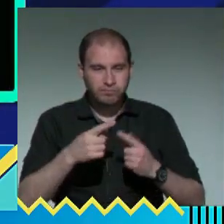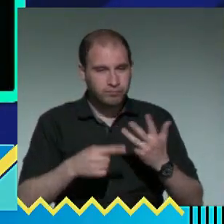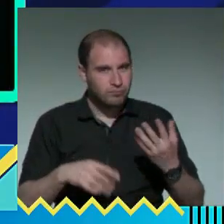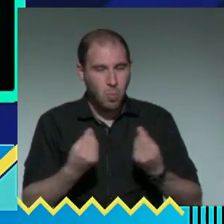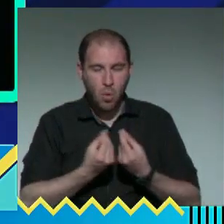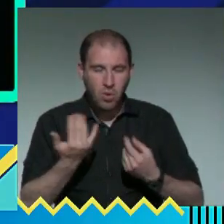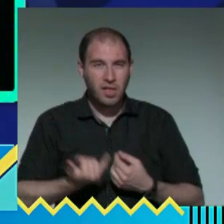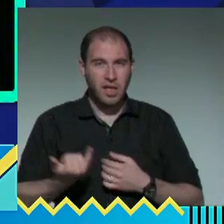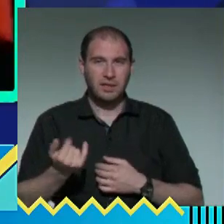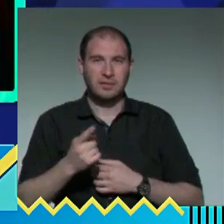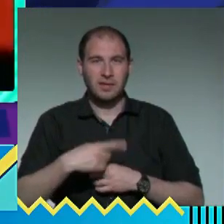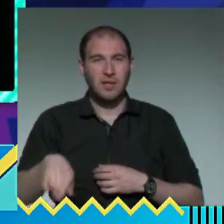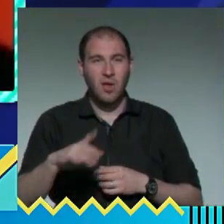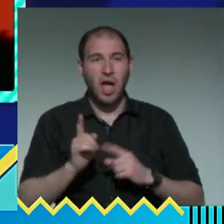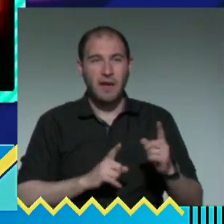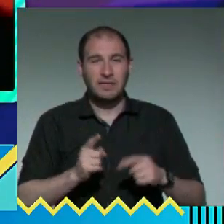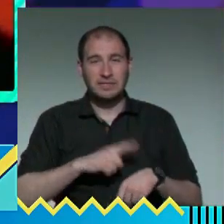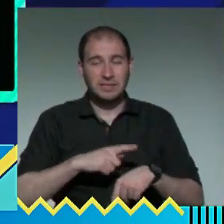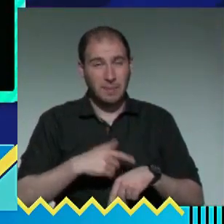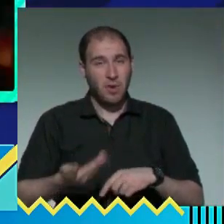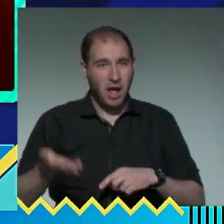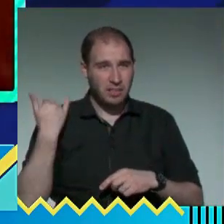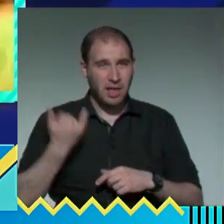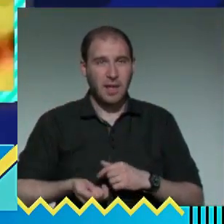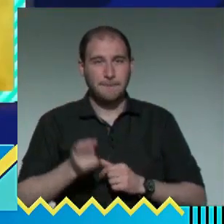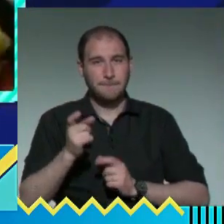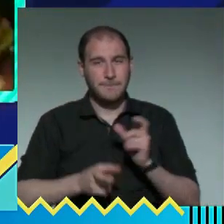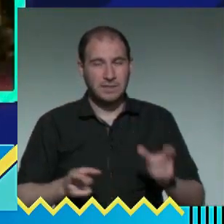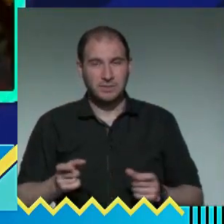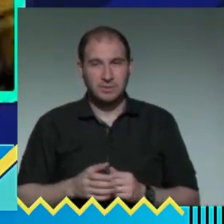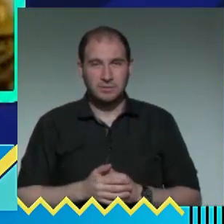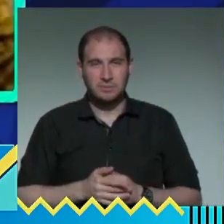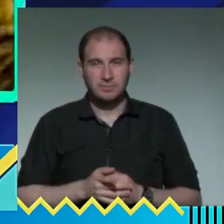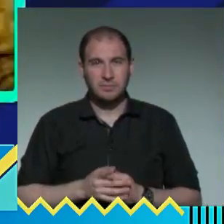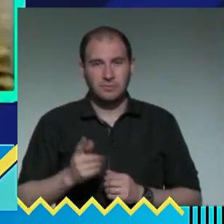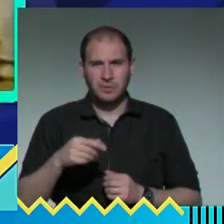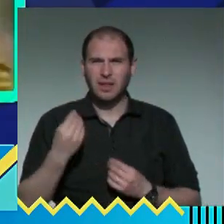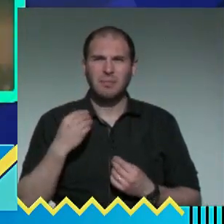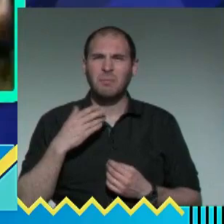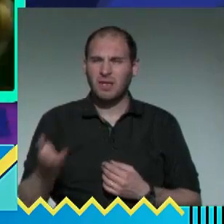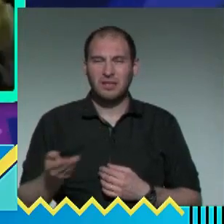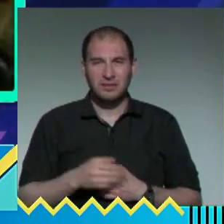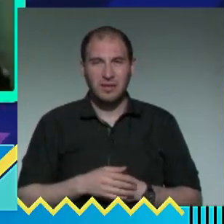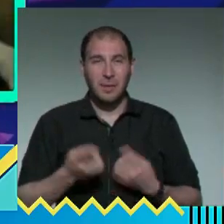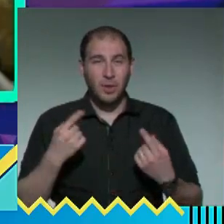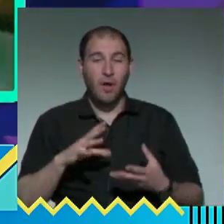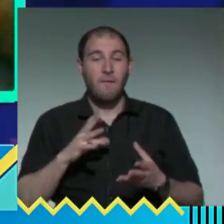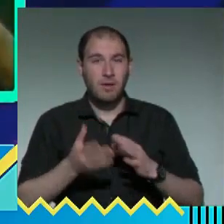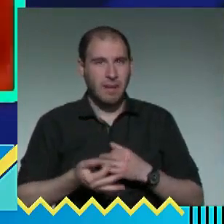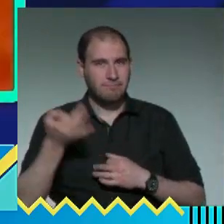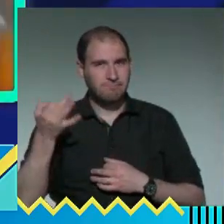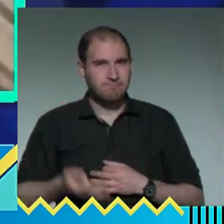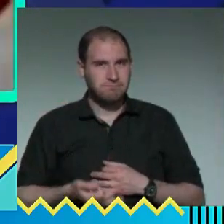creo que ellos por ahí en ese tiempo hacían y la gente por ahí decía que les pasa a estos pibes, ¿entendés? Claro, pero sí. Era la manera